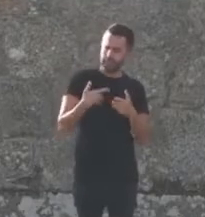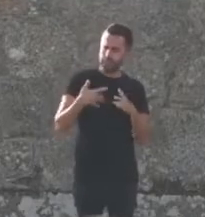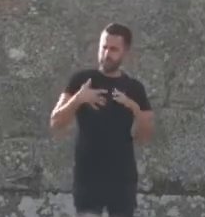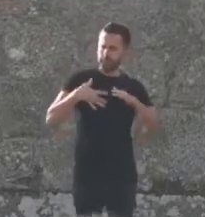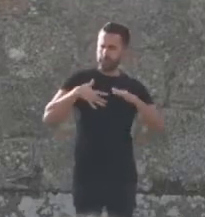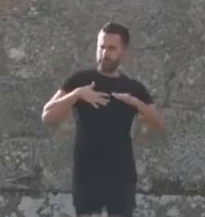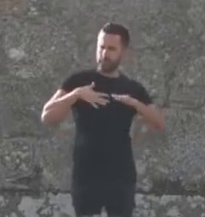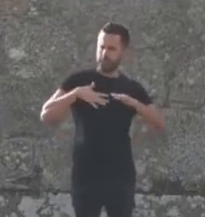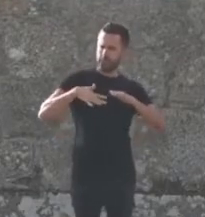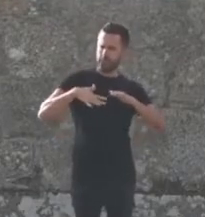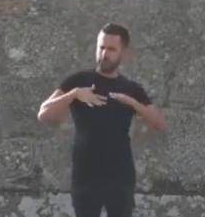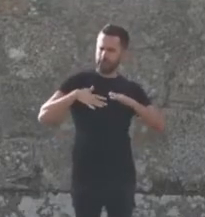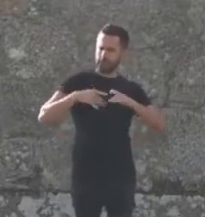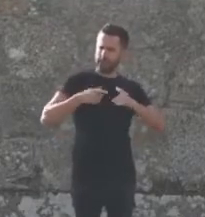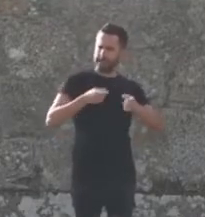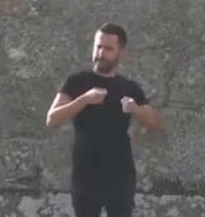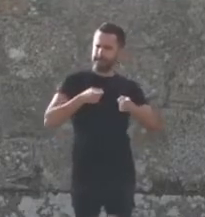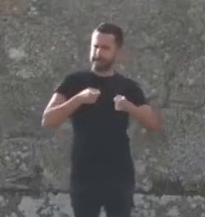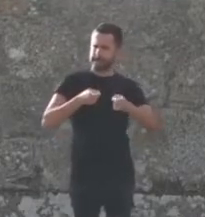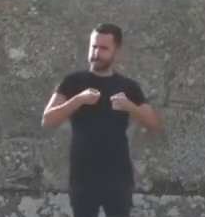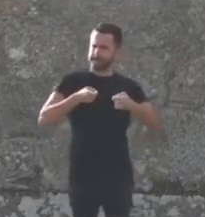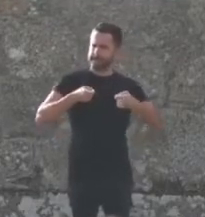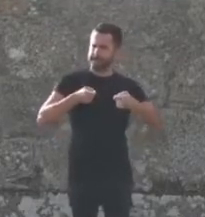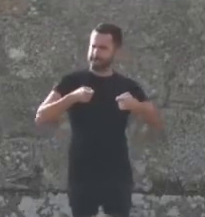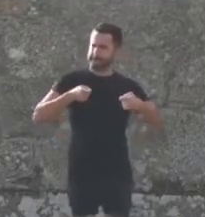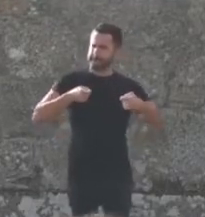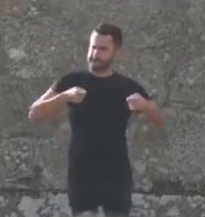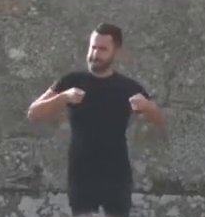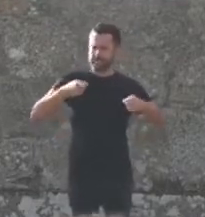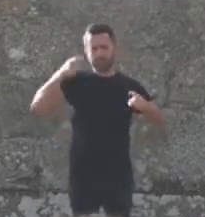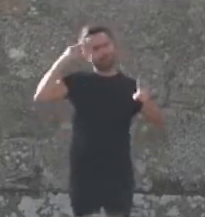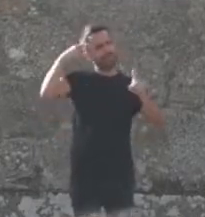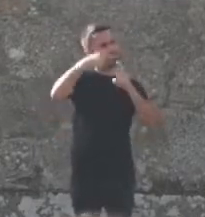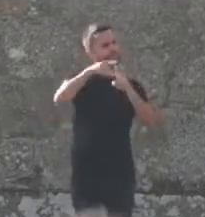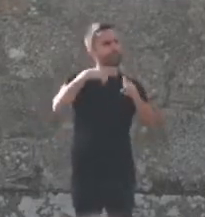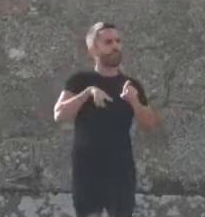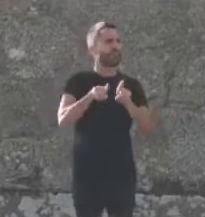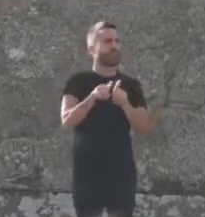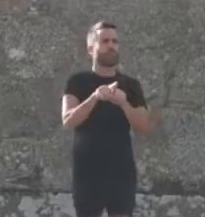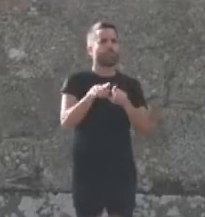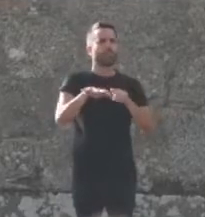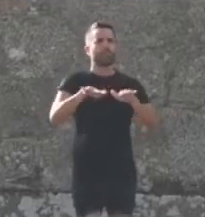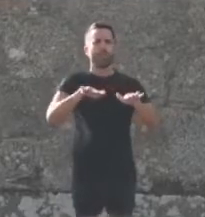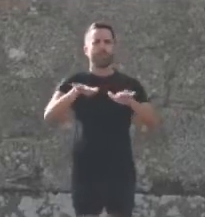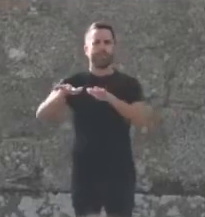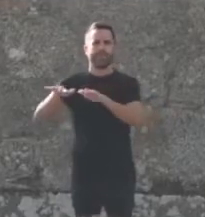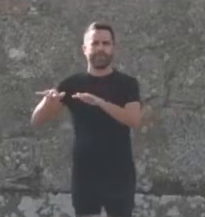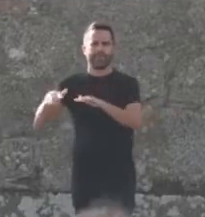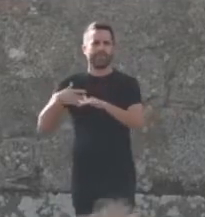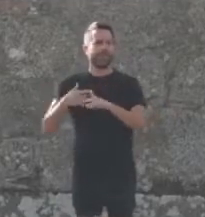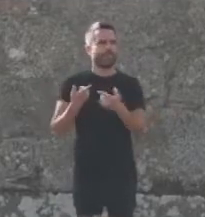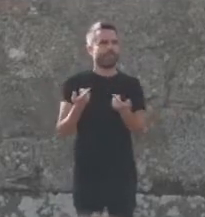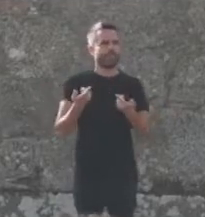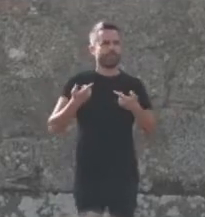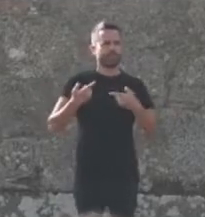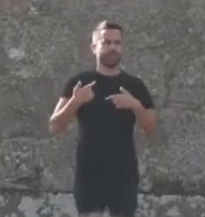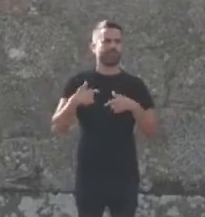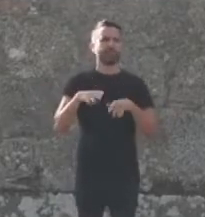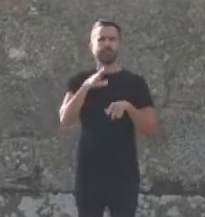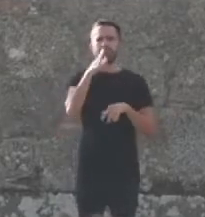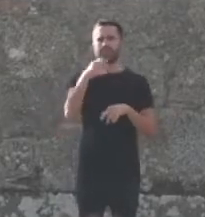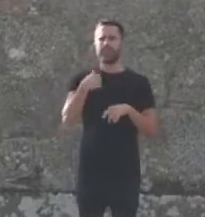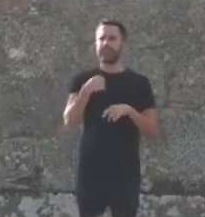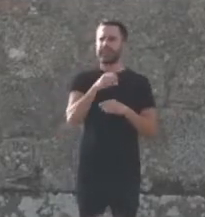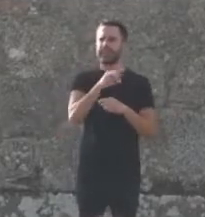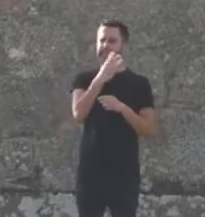isto é fundamentalmente pola movilización. Falouse pola mañán de tres ou catro ámbitos que son fundamentais. Eu creo que o